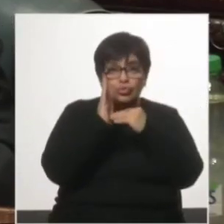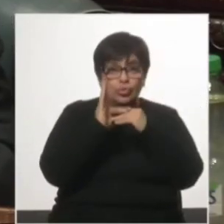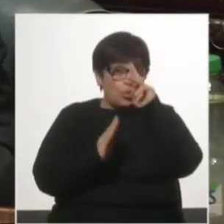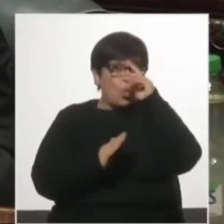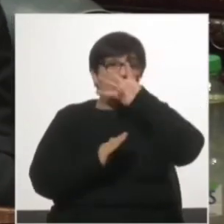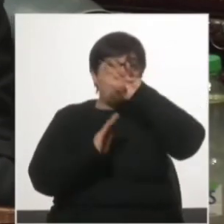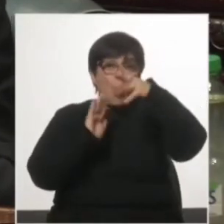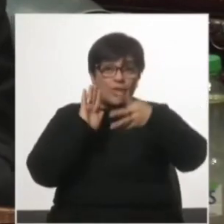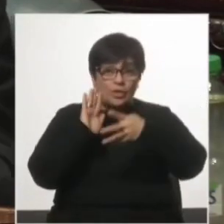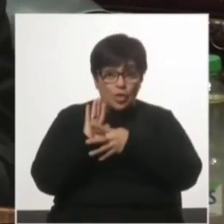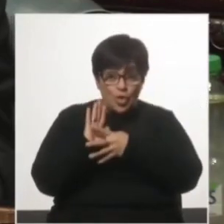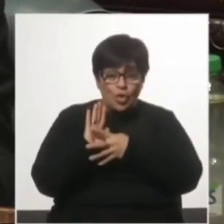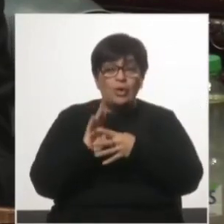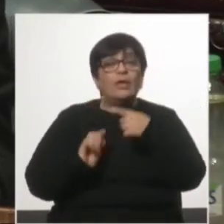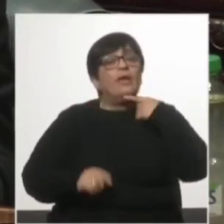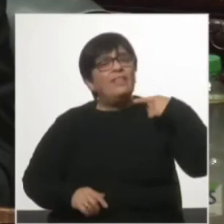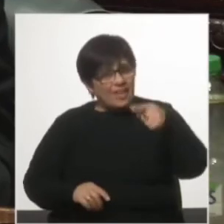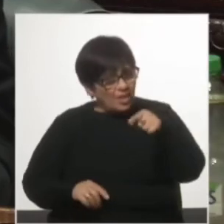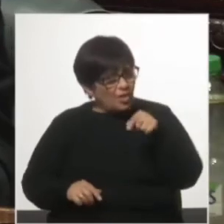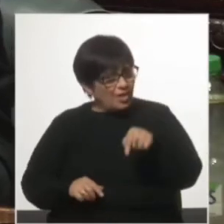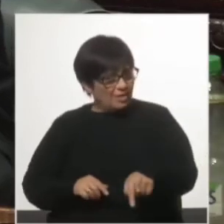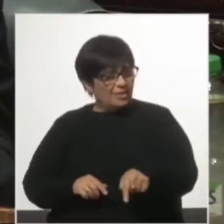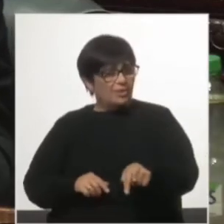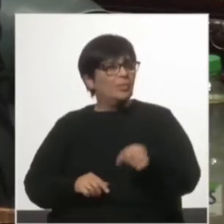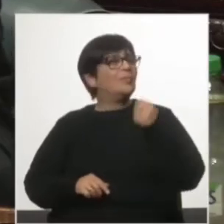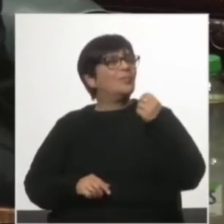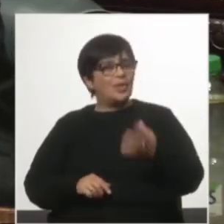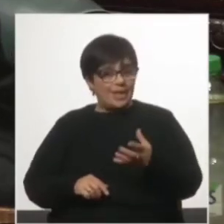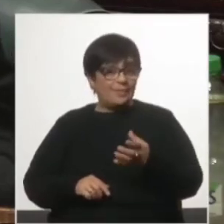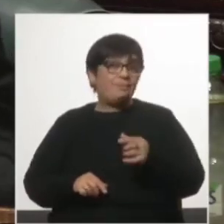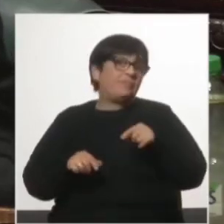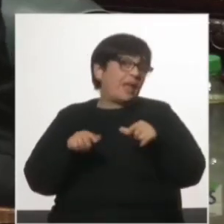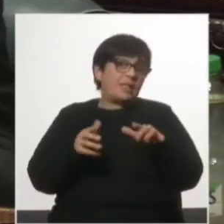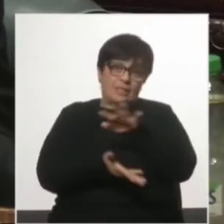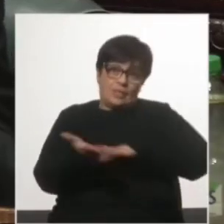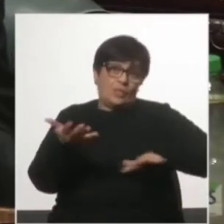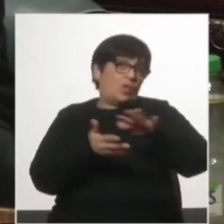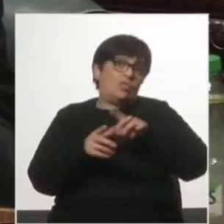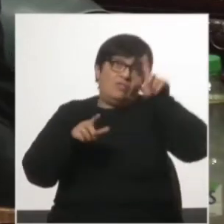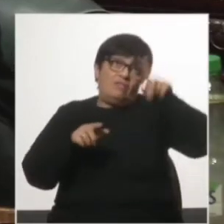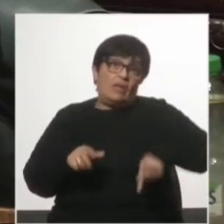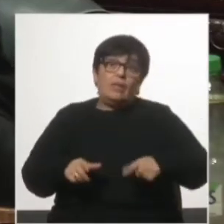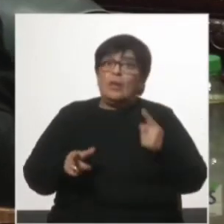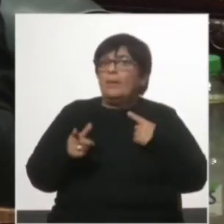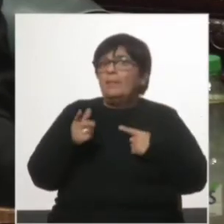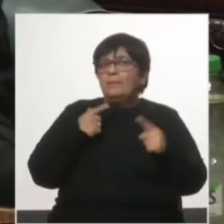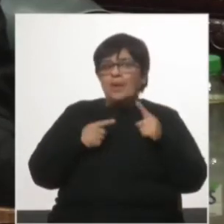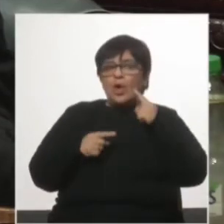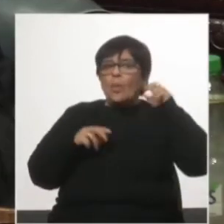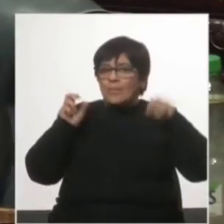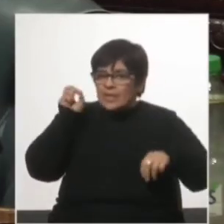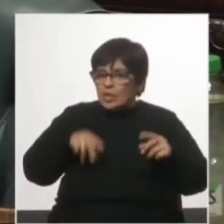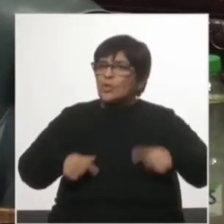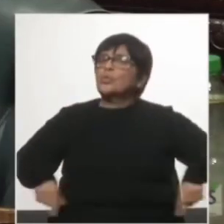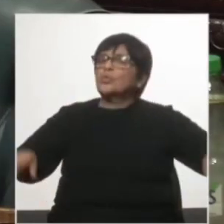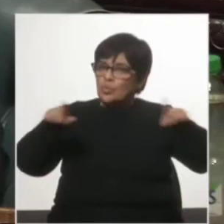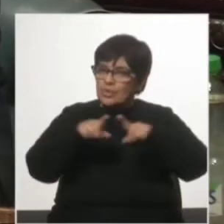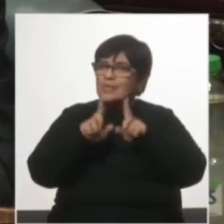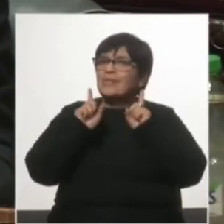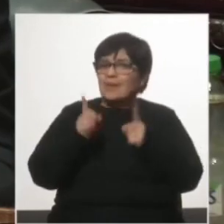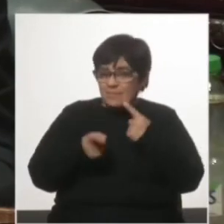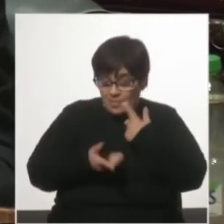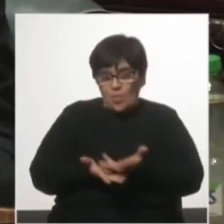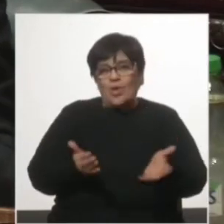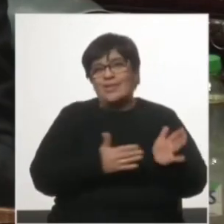abajo. Insisto en esto porque, bueno, así se dieron las circunstancias, pero en nuestra perspectiva también esto abona la